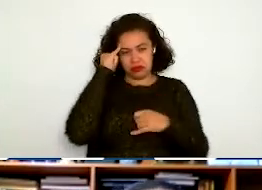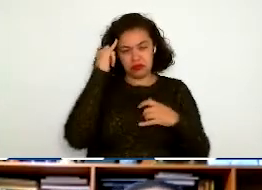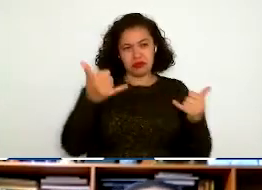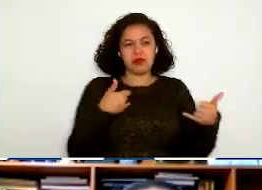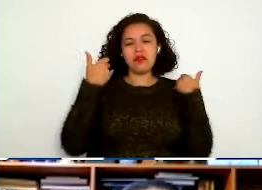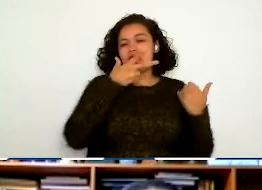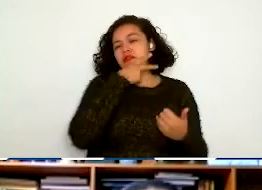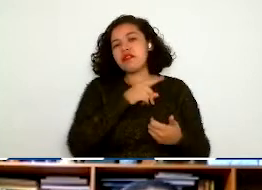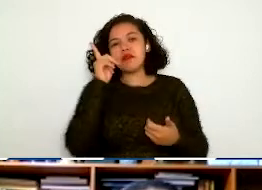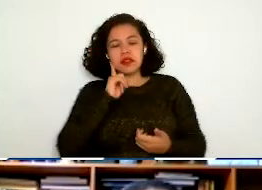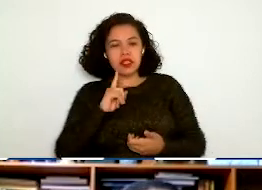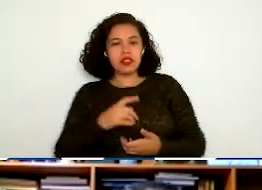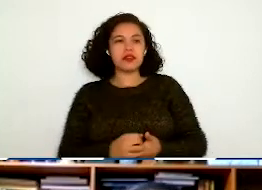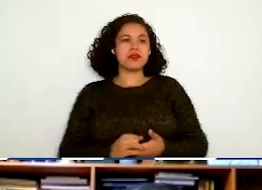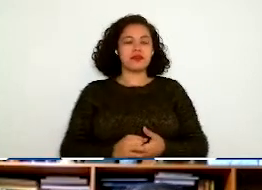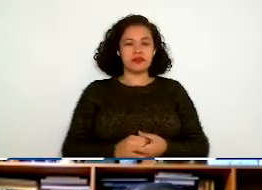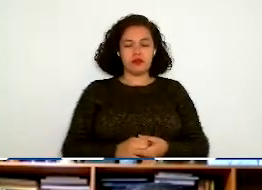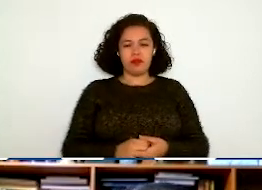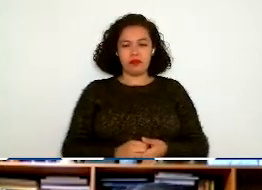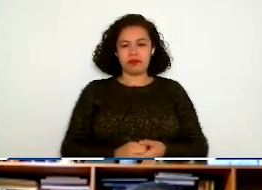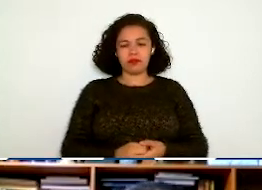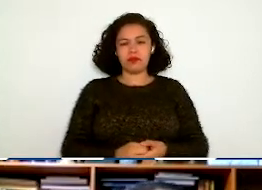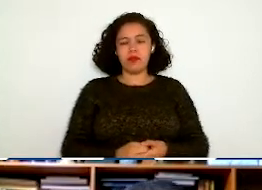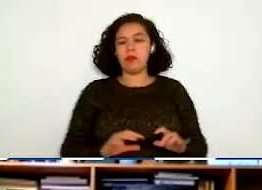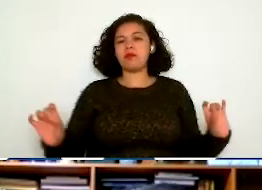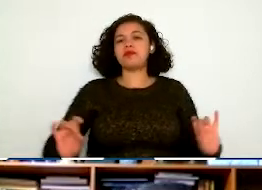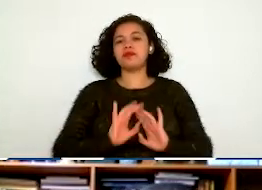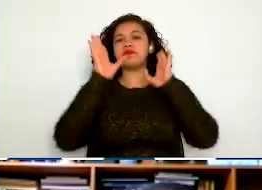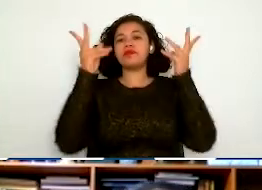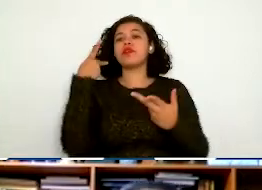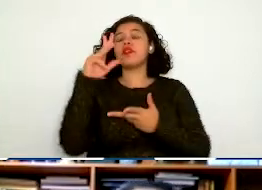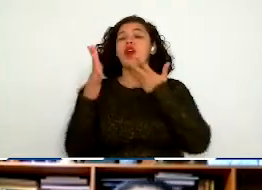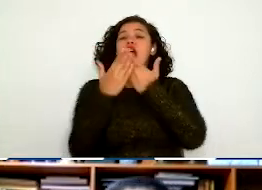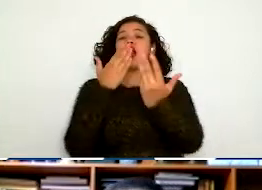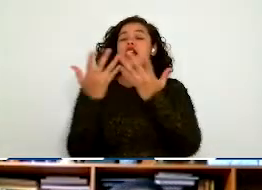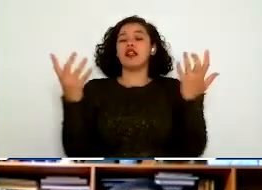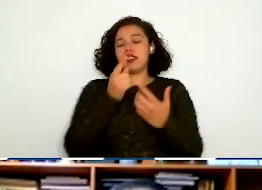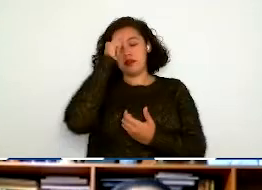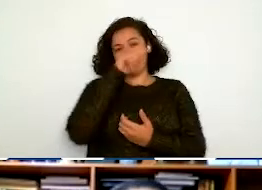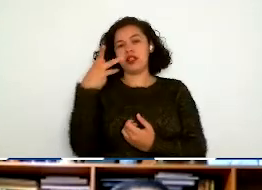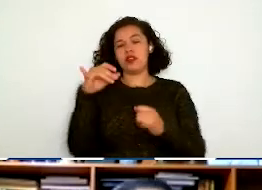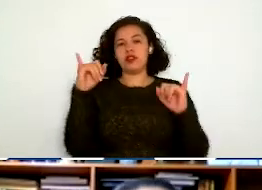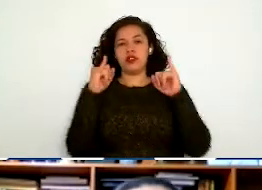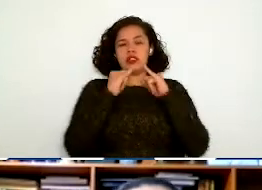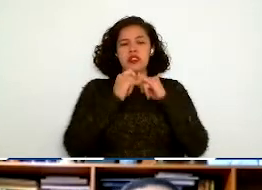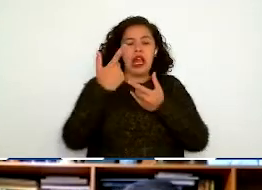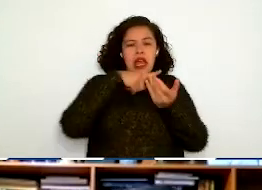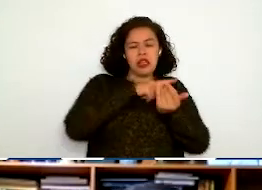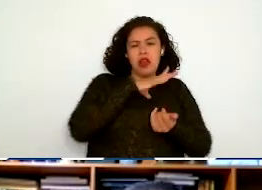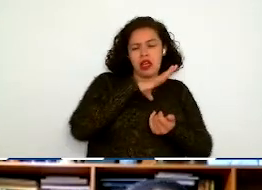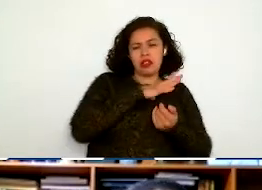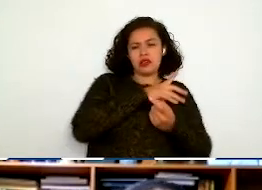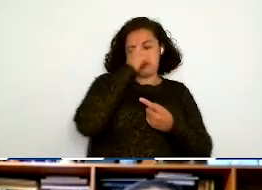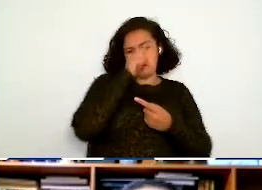mujeres. De pronto, pues bueno, dentro de sus acciones que hacía, ¿no? Como parte de la institución en la que estaba,